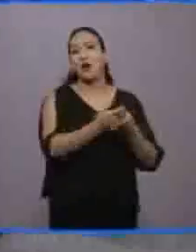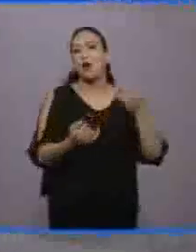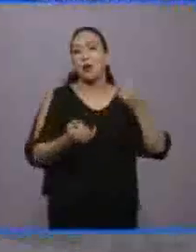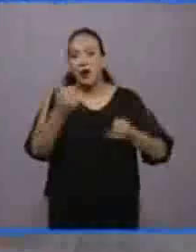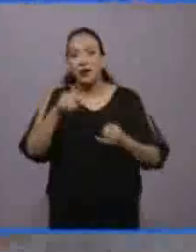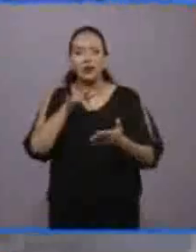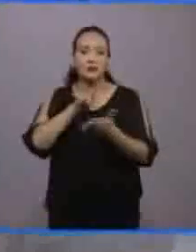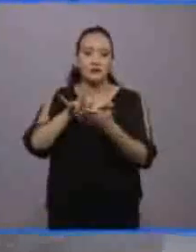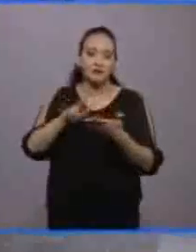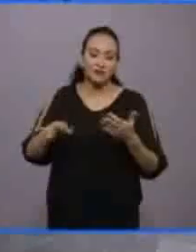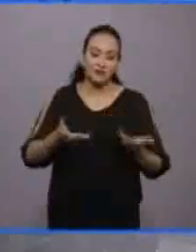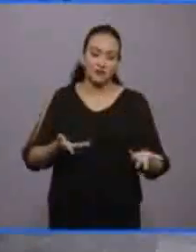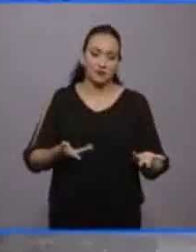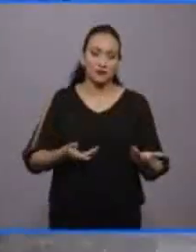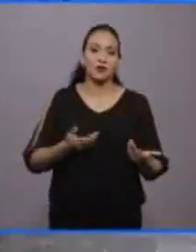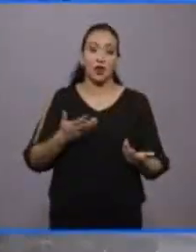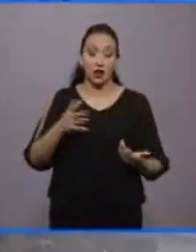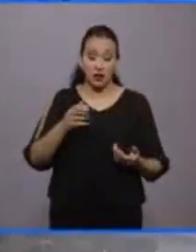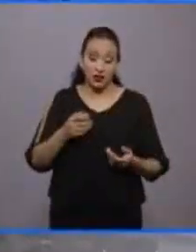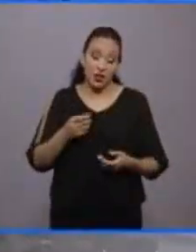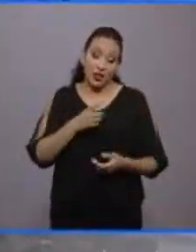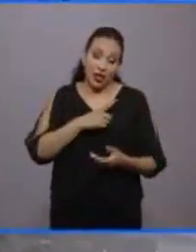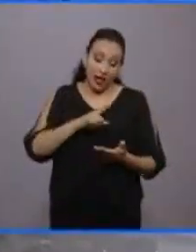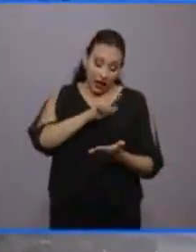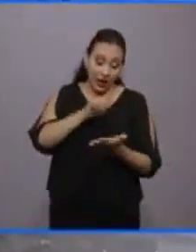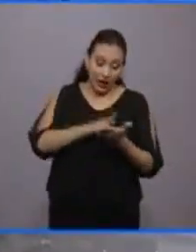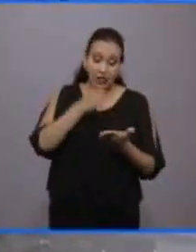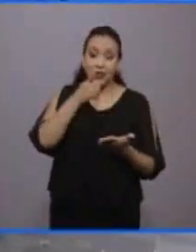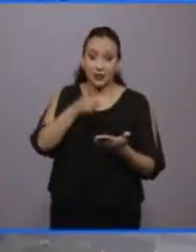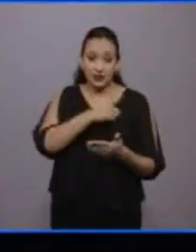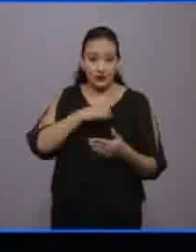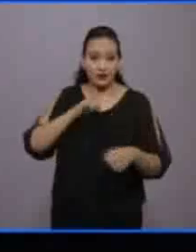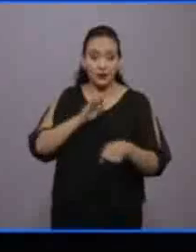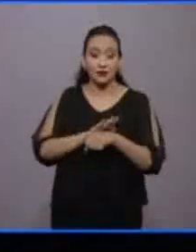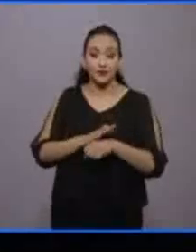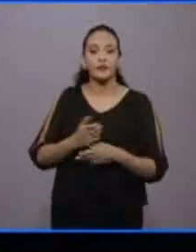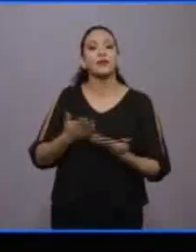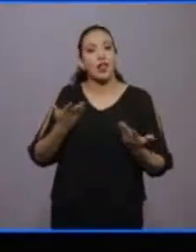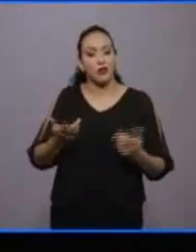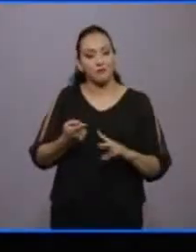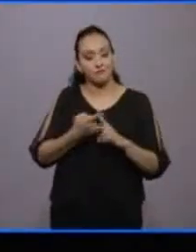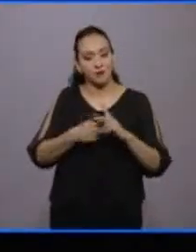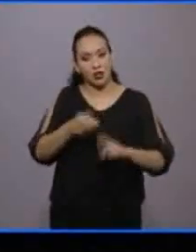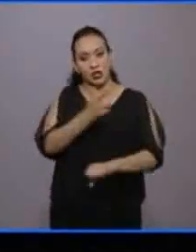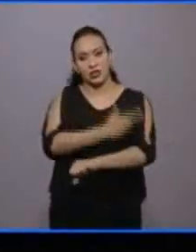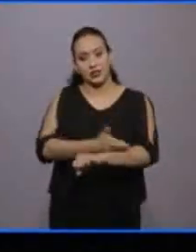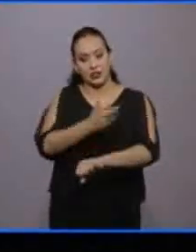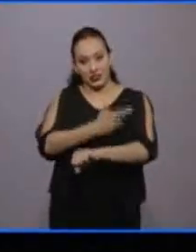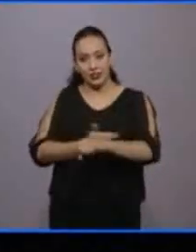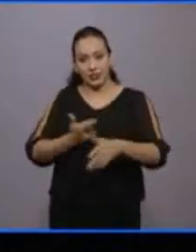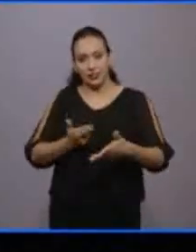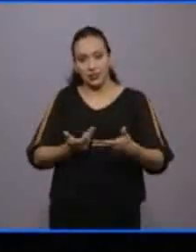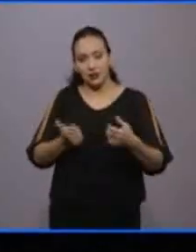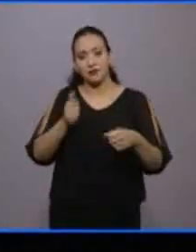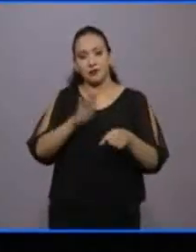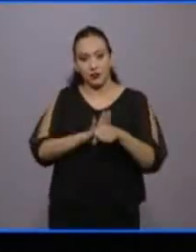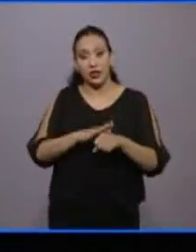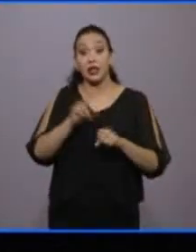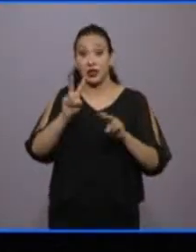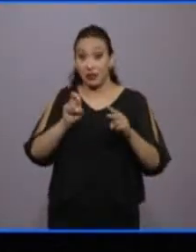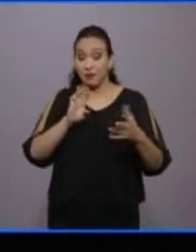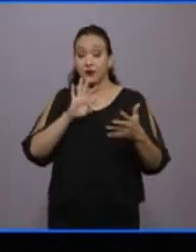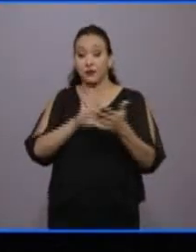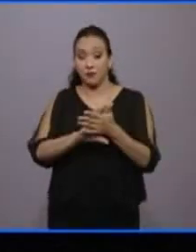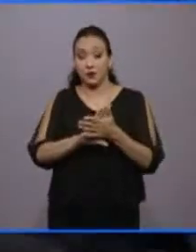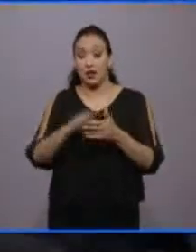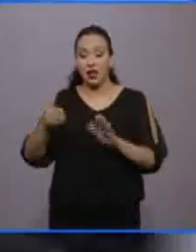dichos fondos, protegidos por suspensiones judiciales, el inicio de procedimientos de responsabilidad administrativa y penal